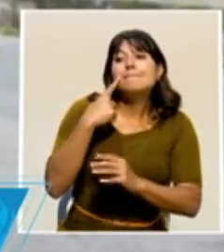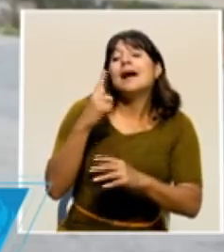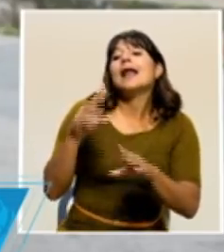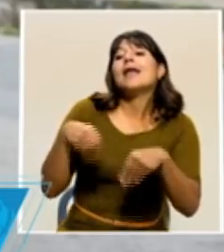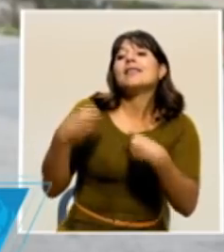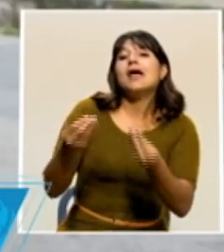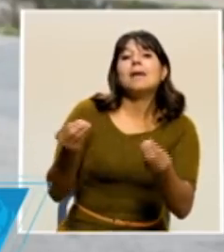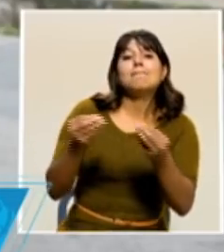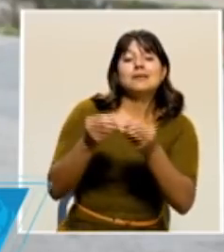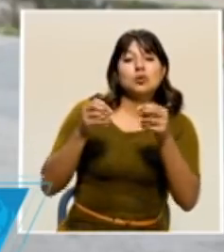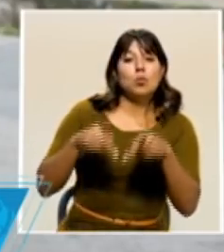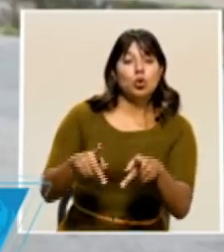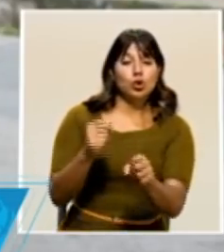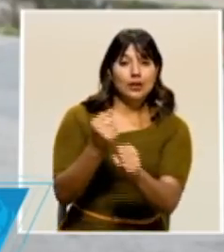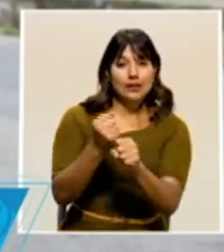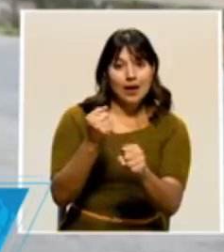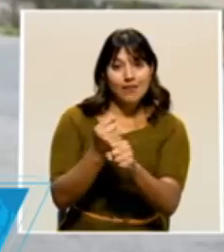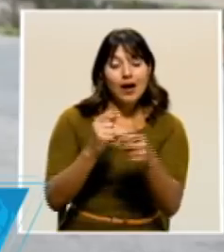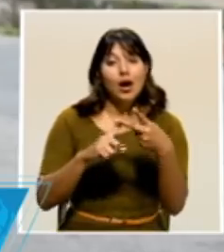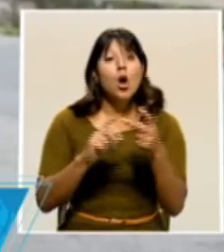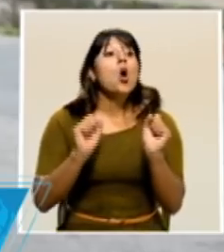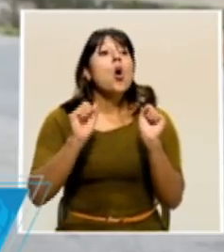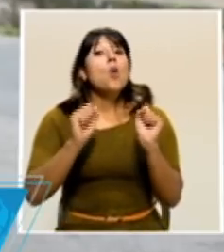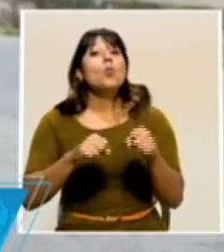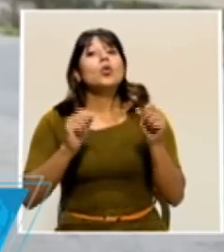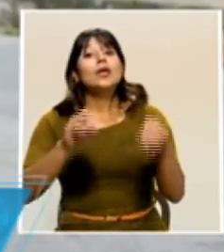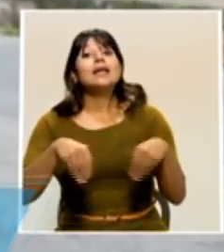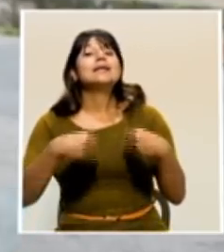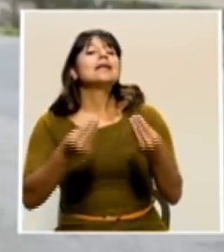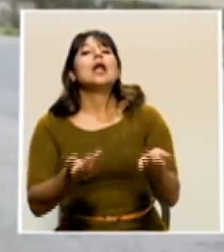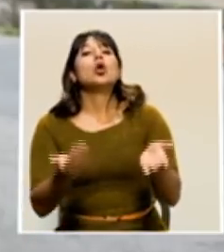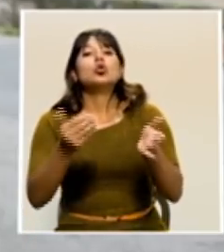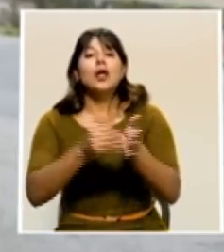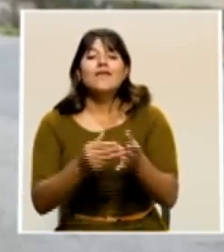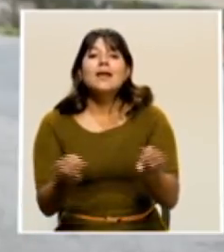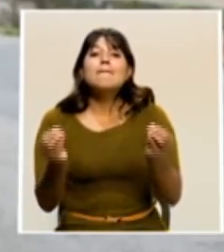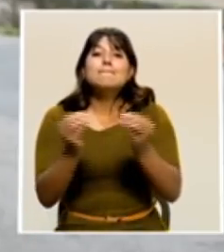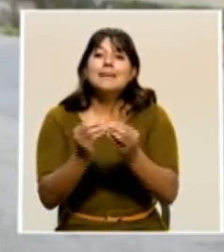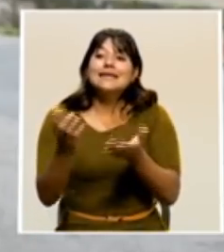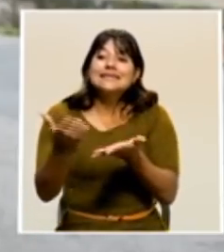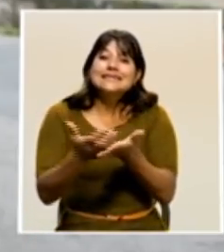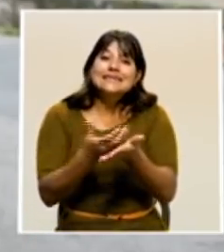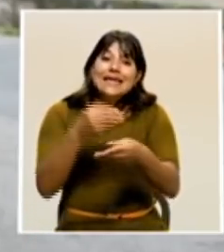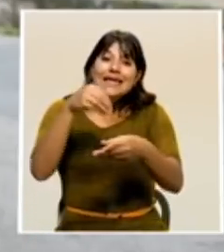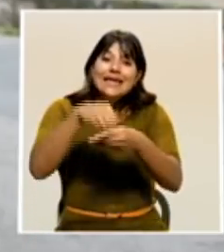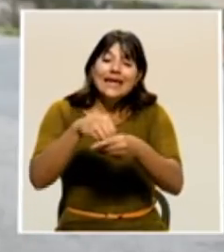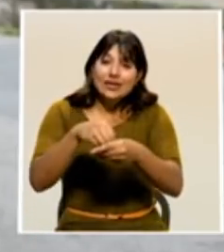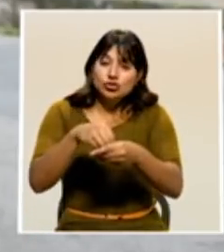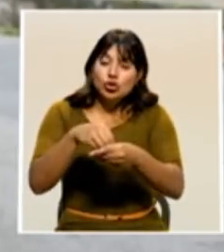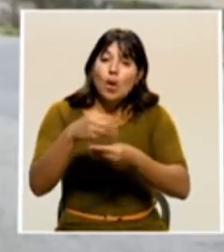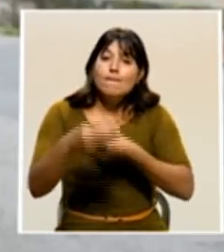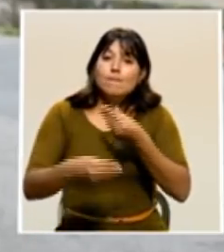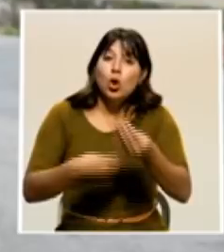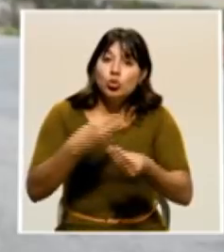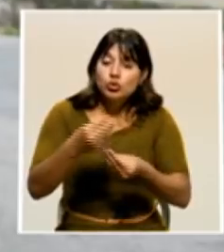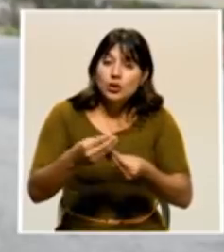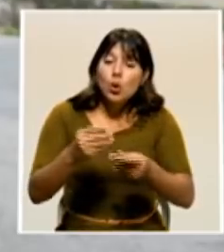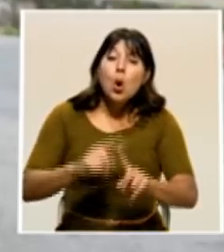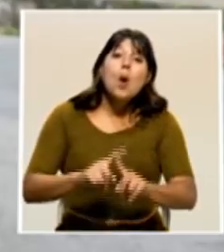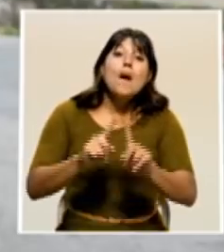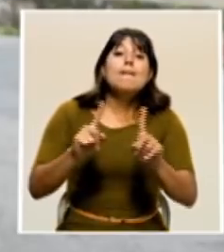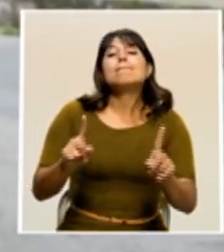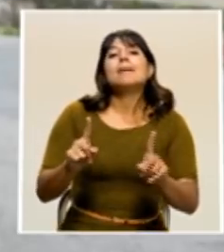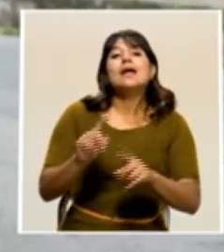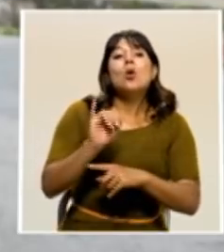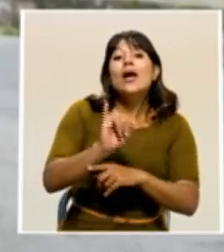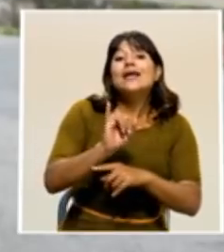empleo, volver a generar un poco más del ingreso productivo, pero todo ese ajuste viene por el sector externo,